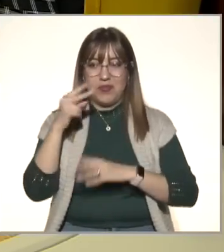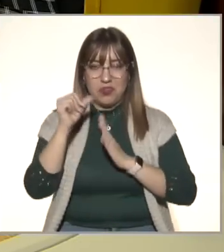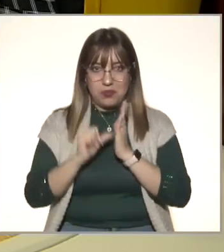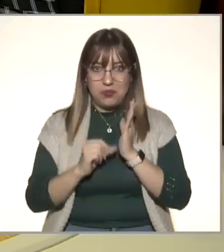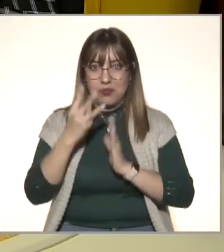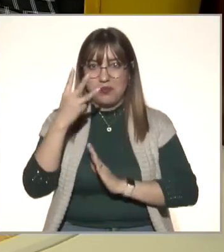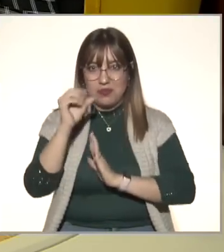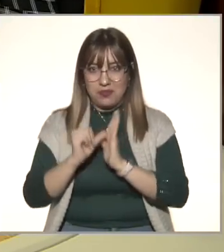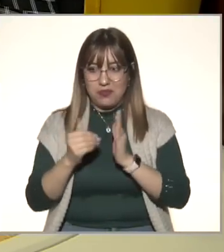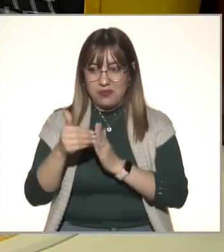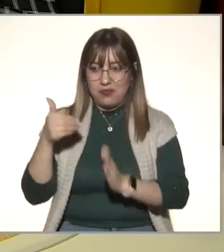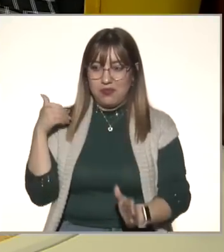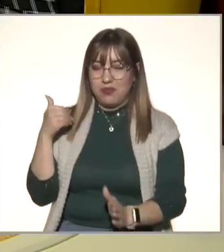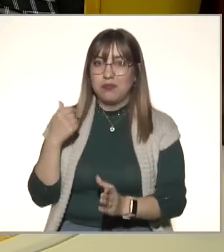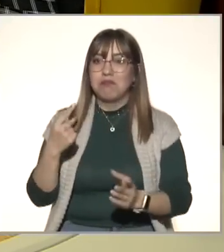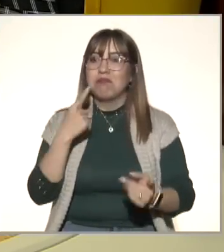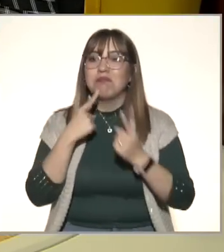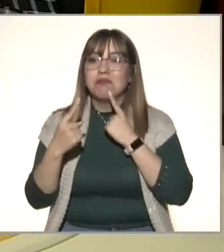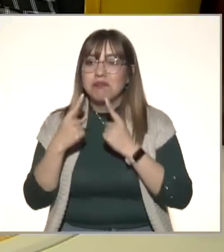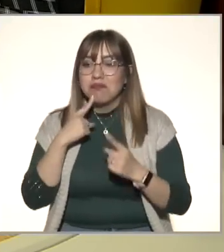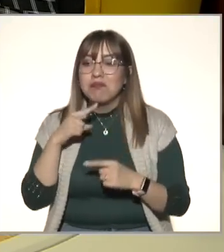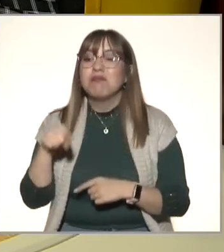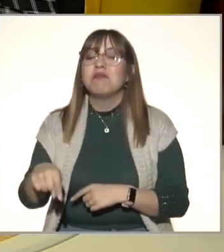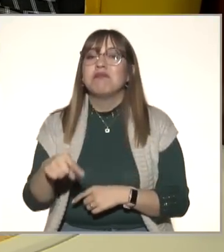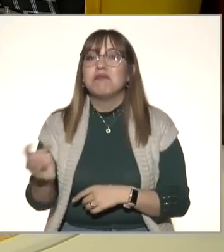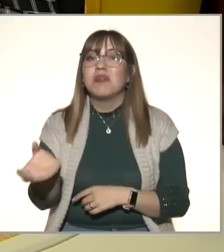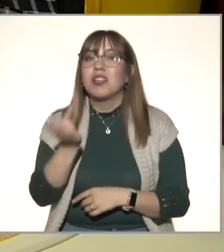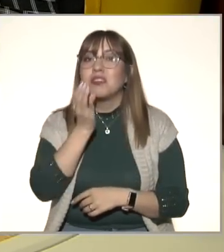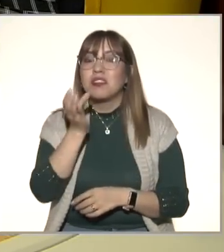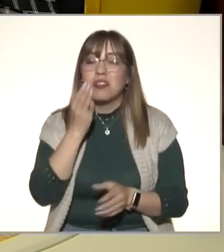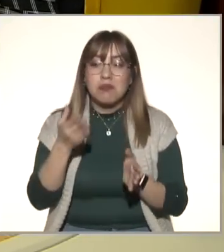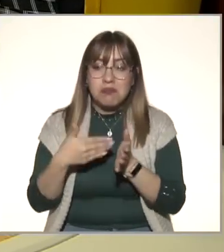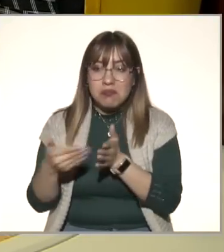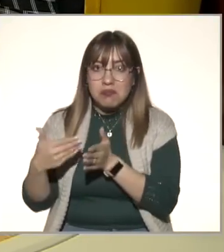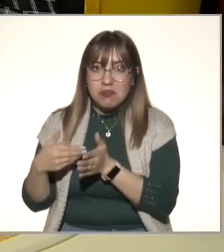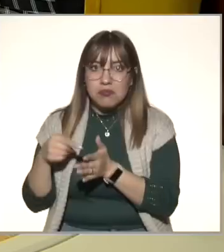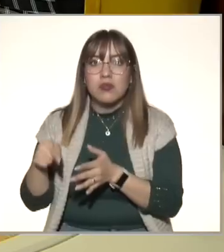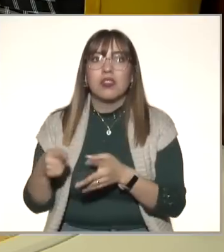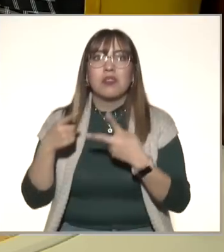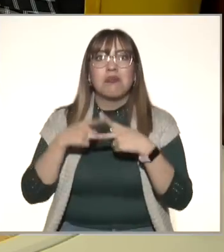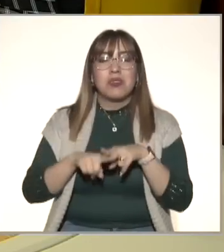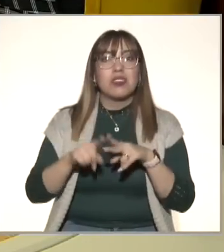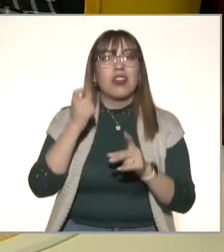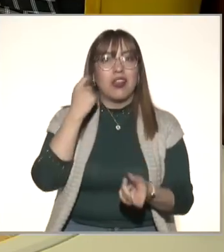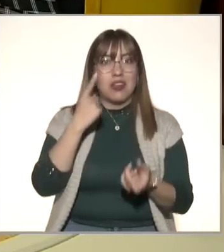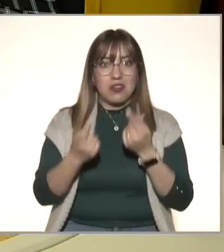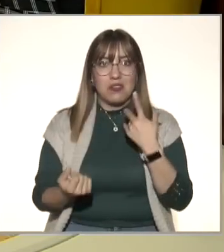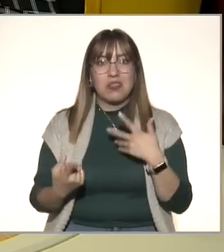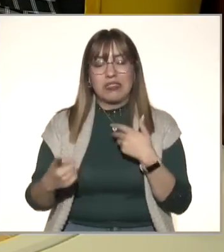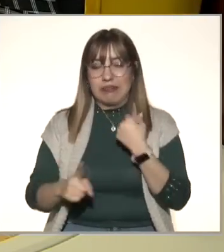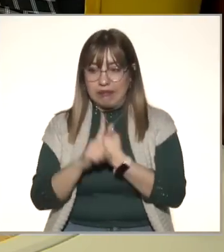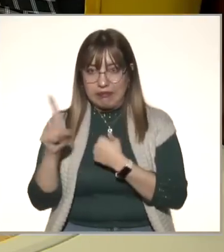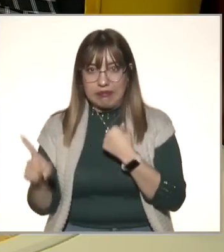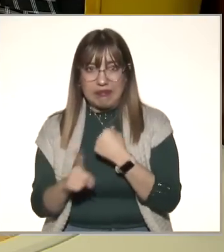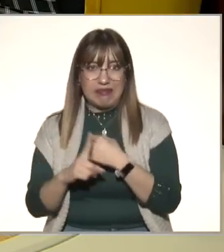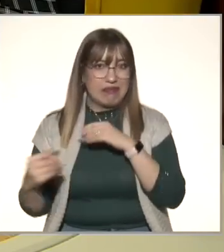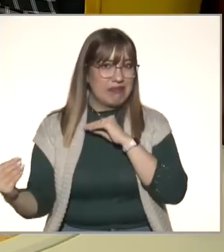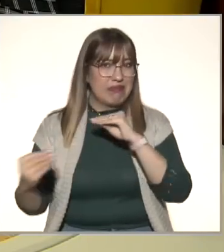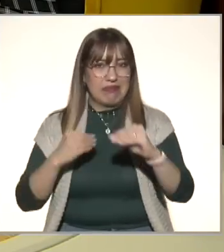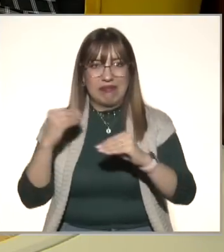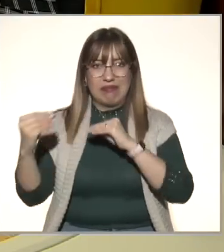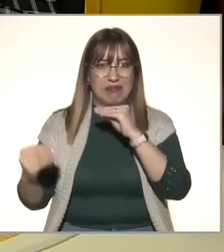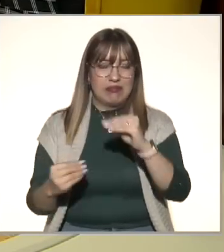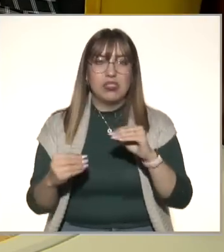esta oportunidad para decir qué vamos a cenar este año, y desde ahí en muchas familias ya puede empezar el conflicto. Así es. ¿Cómo ponemos un ejemplo de cómo